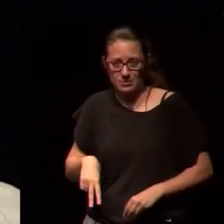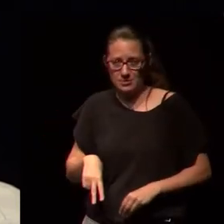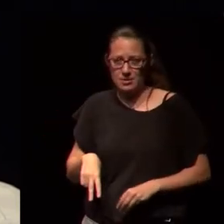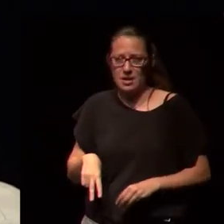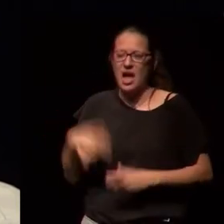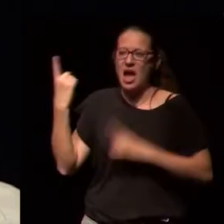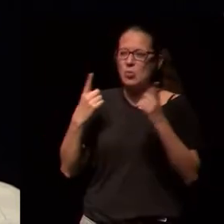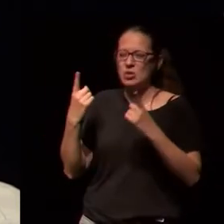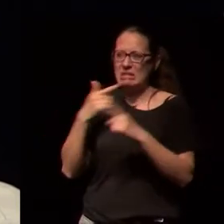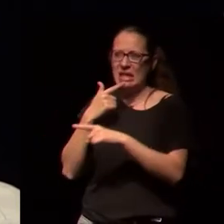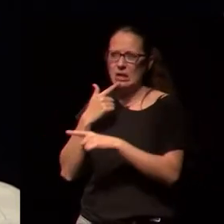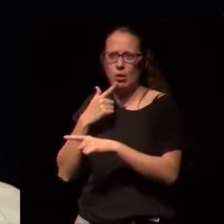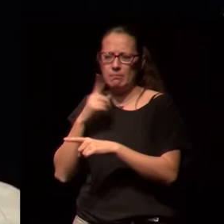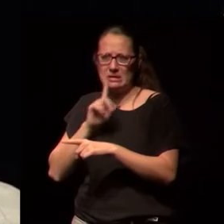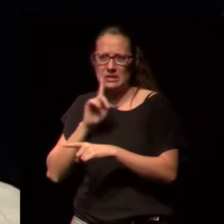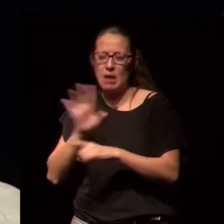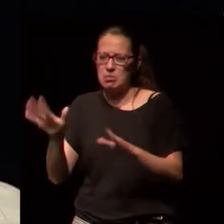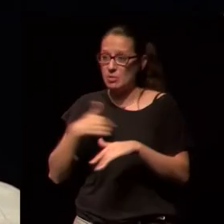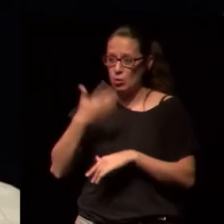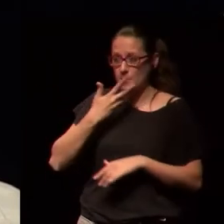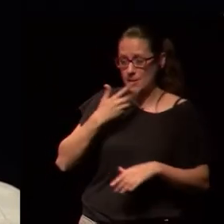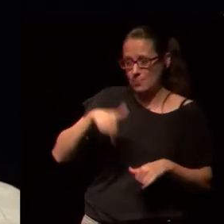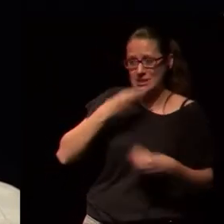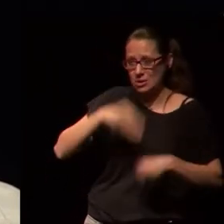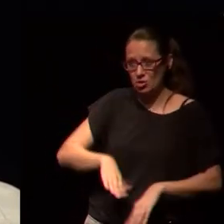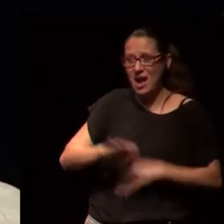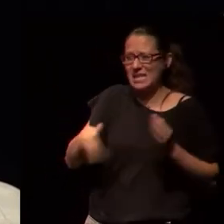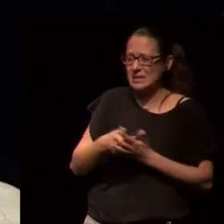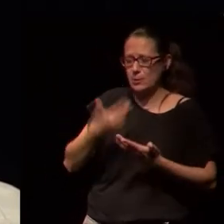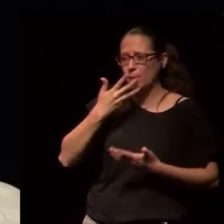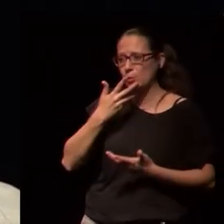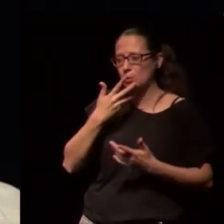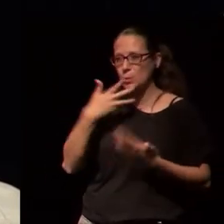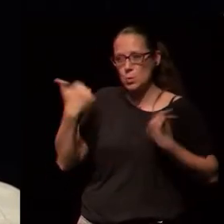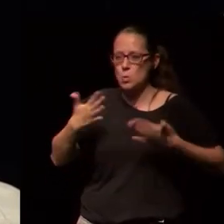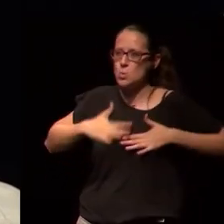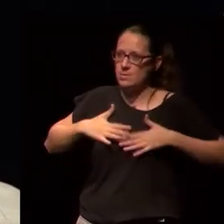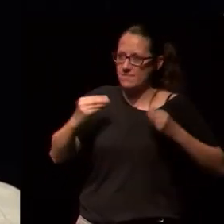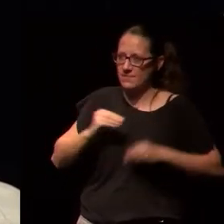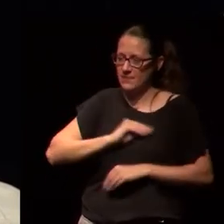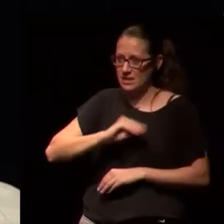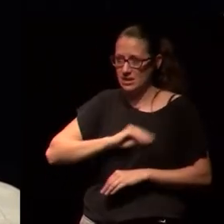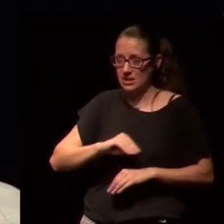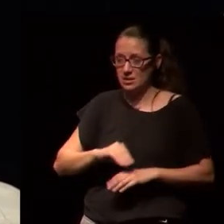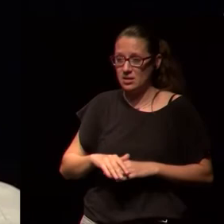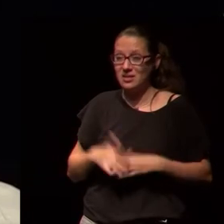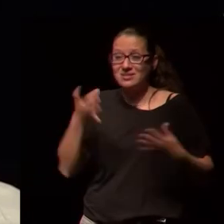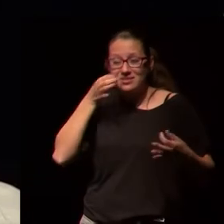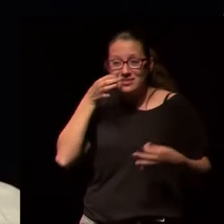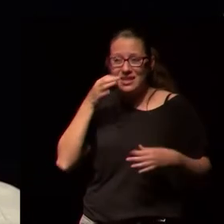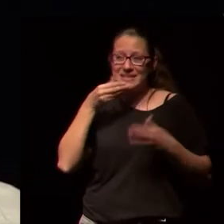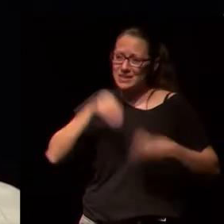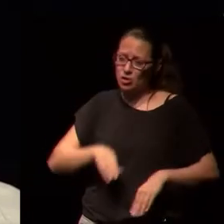pero conocemos esta historia, la conocemos casi demasiado bien. Pero la historia se repite de forma